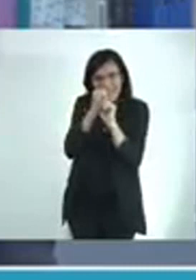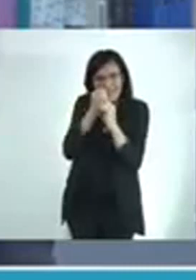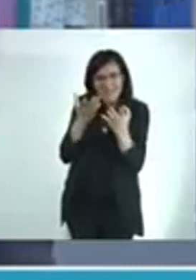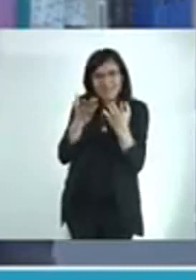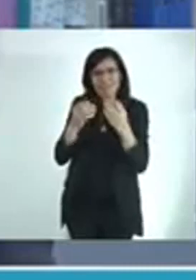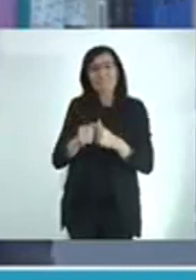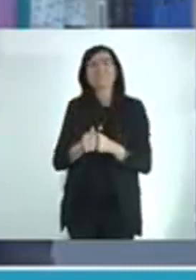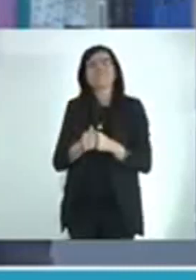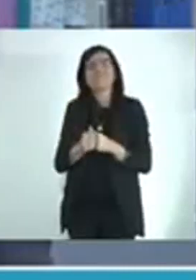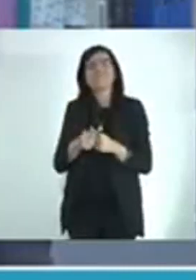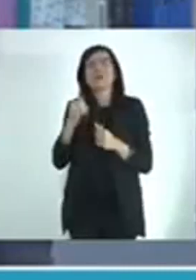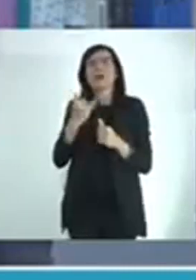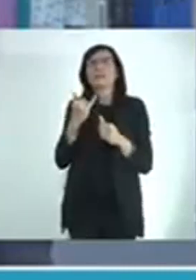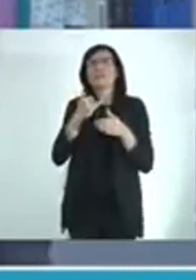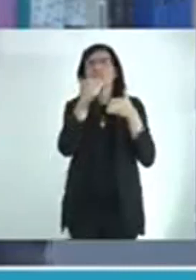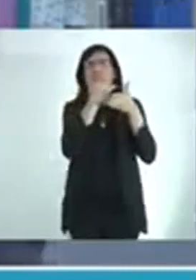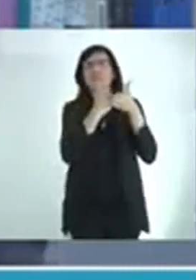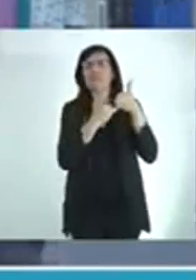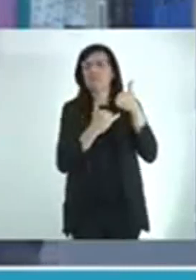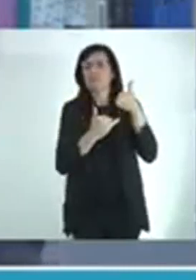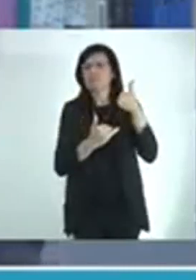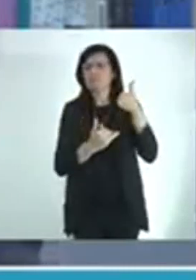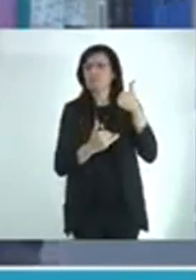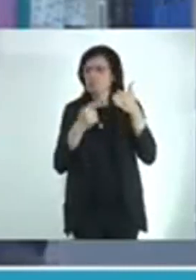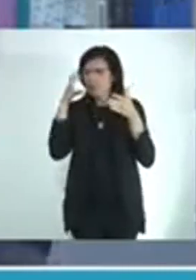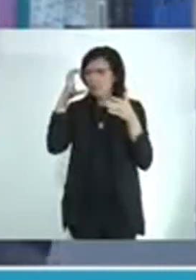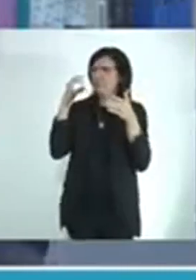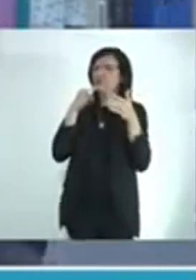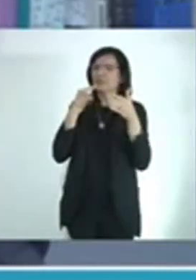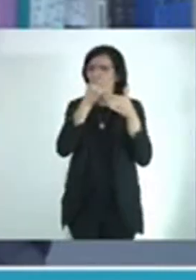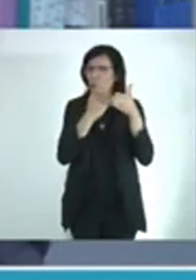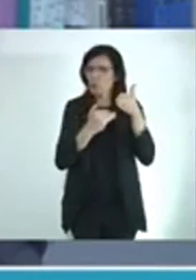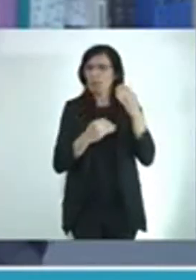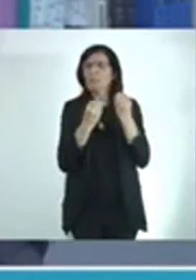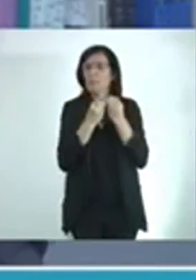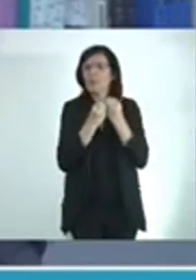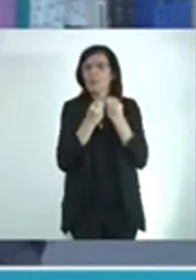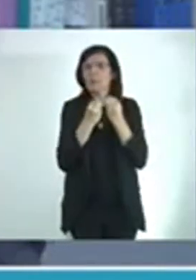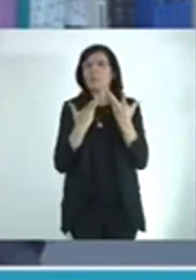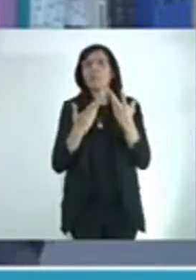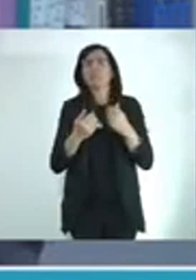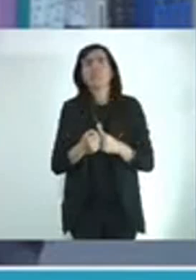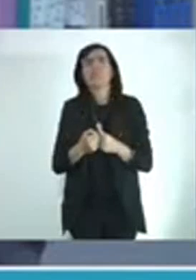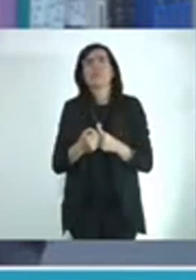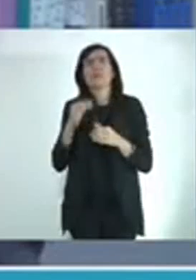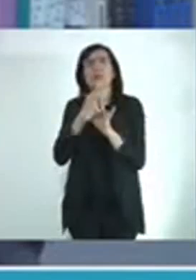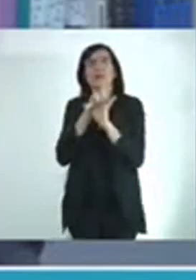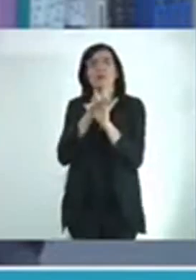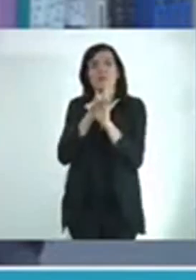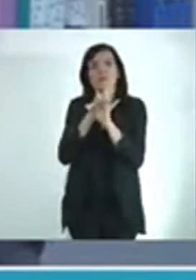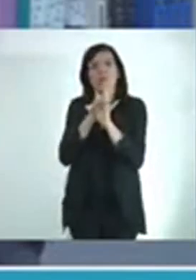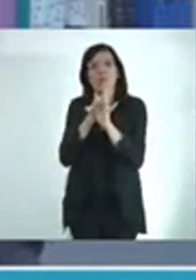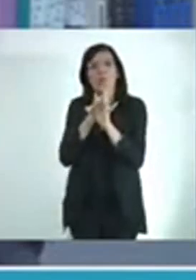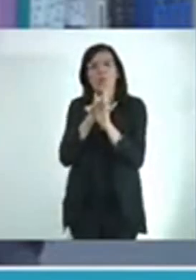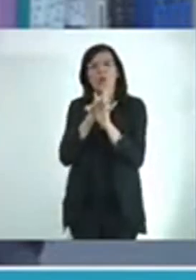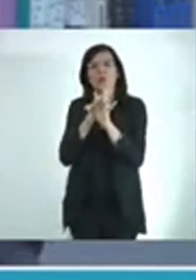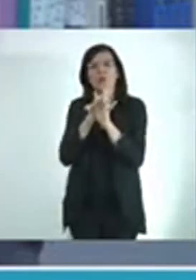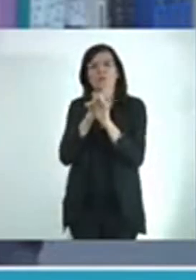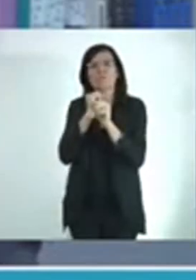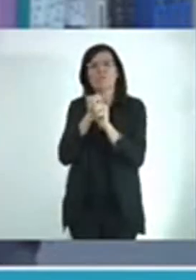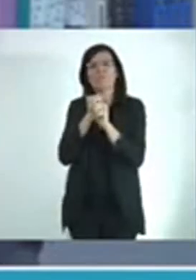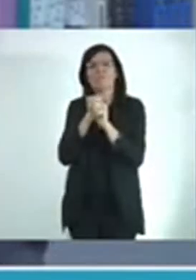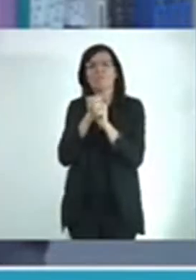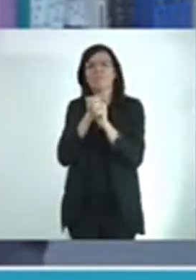¿Qué otros programas tengo de plan de lecturas? Bueno, sí. También educación